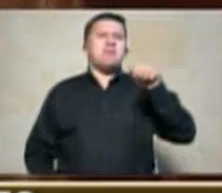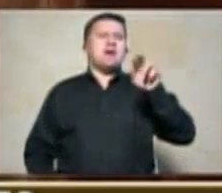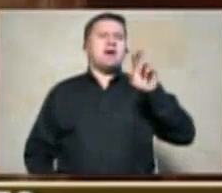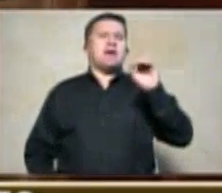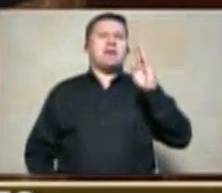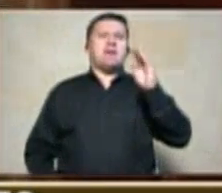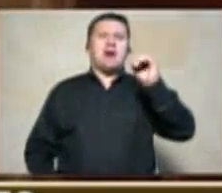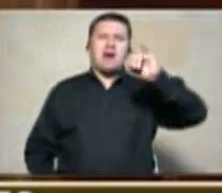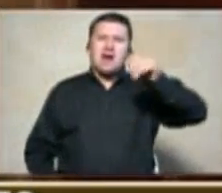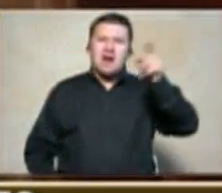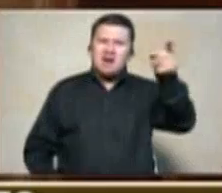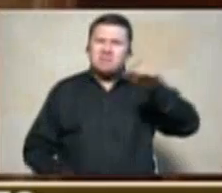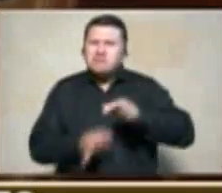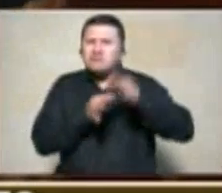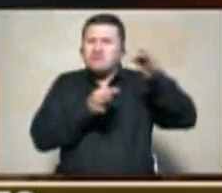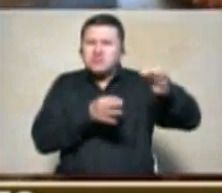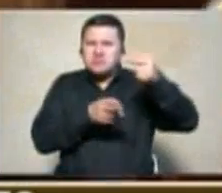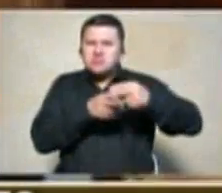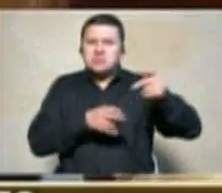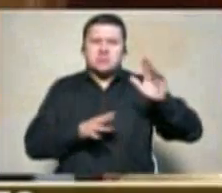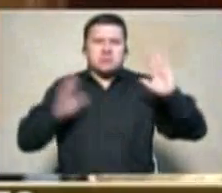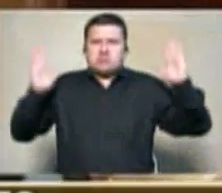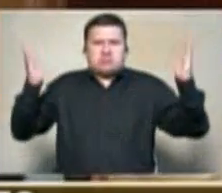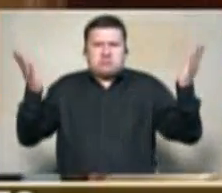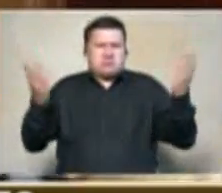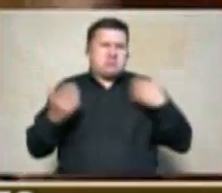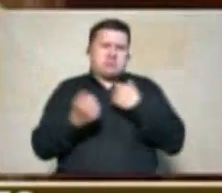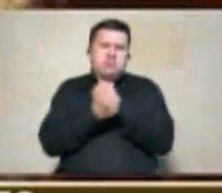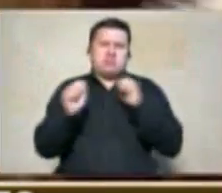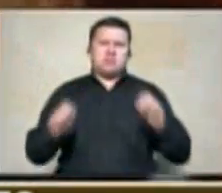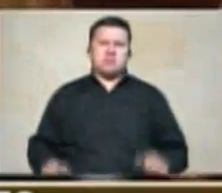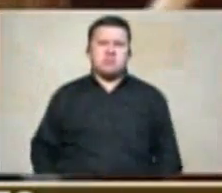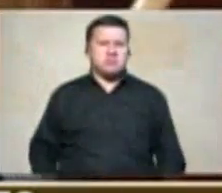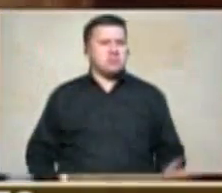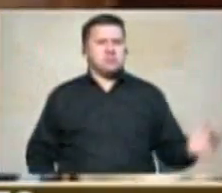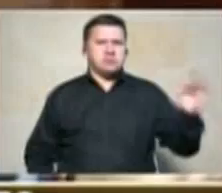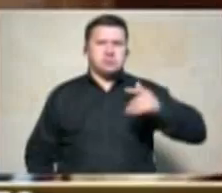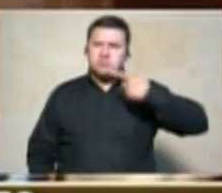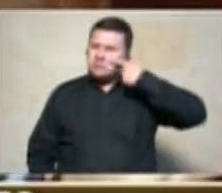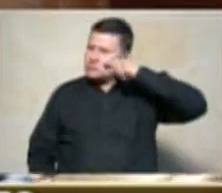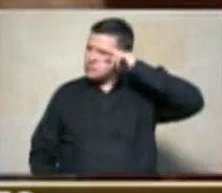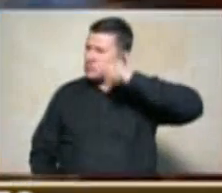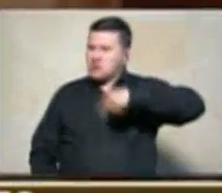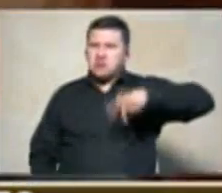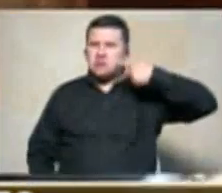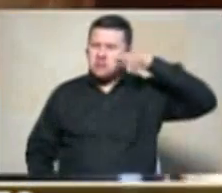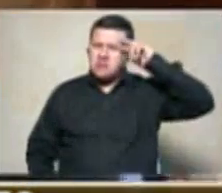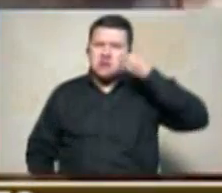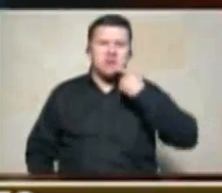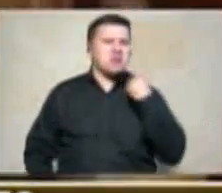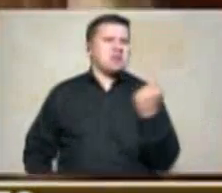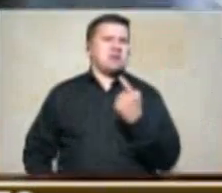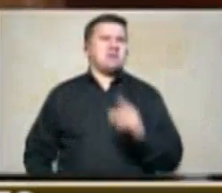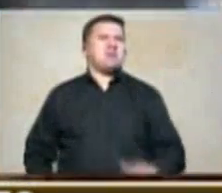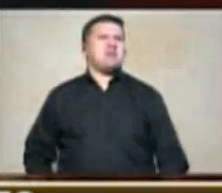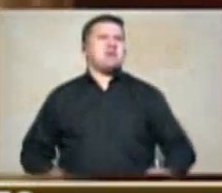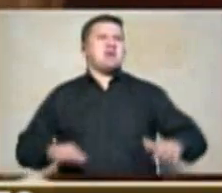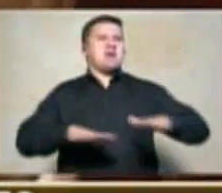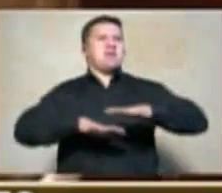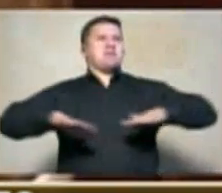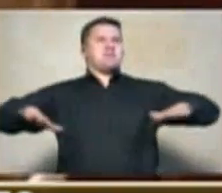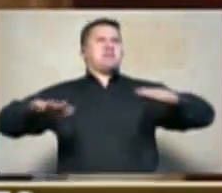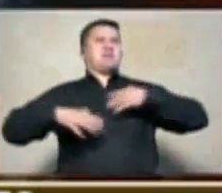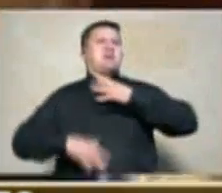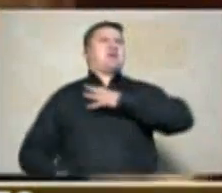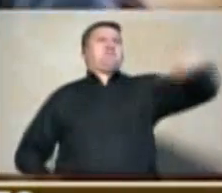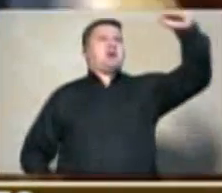que vengan unos avivatos a decir es que la tierra me la despojaron porque hay una herramienta que el gobierno hoy plantea